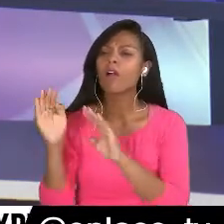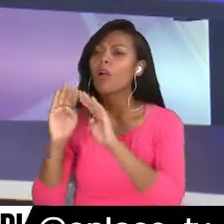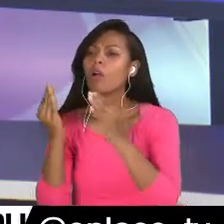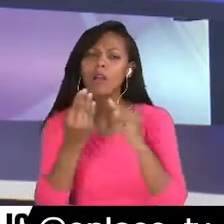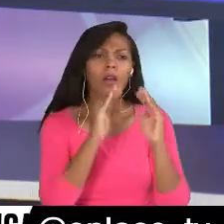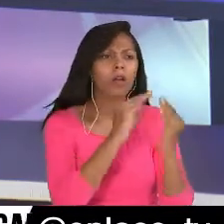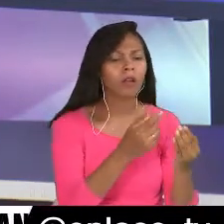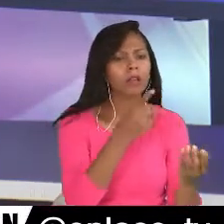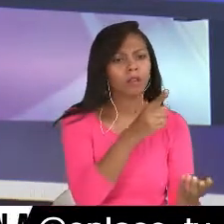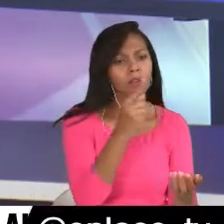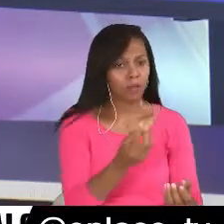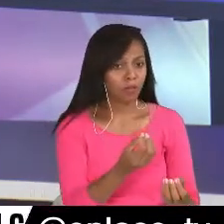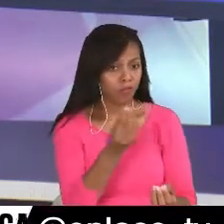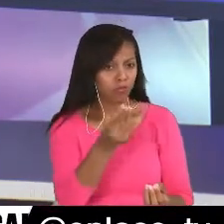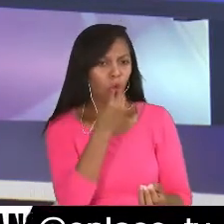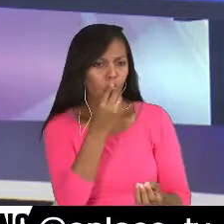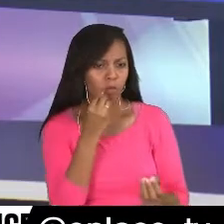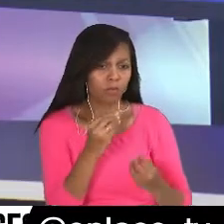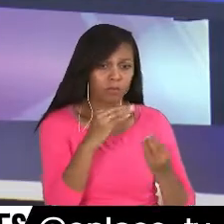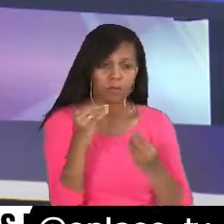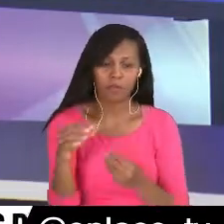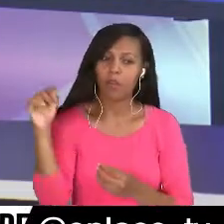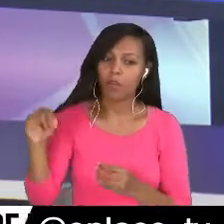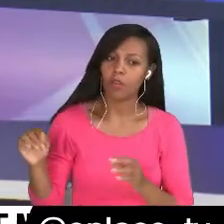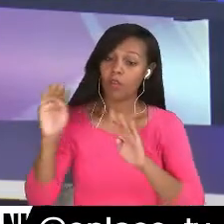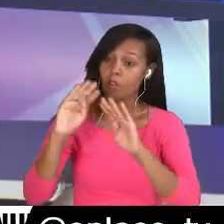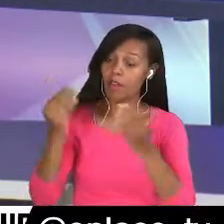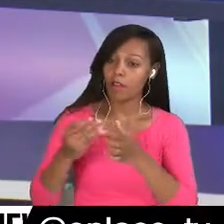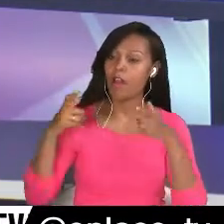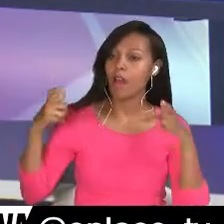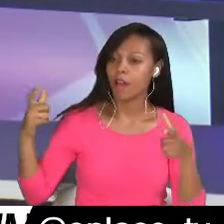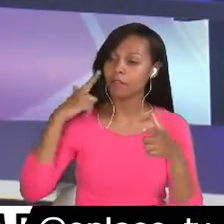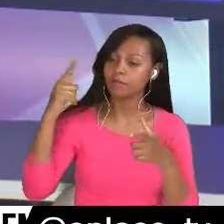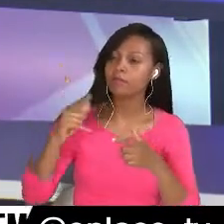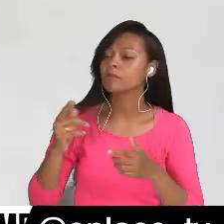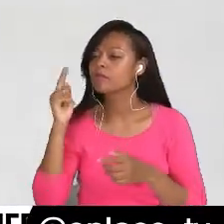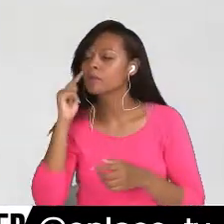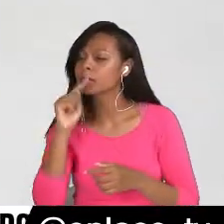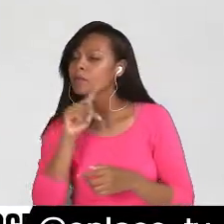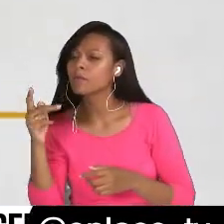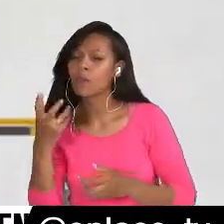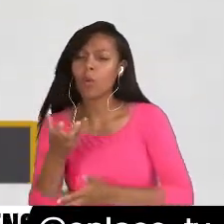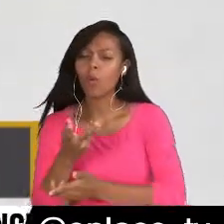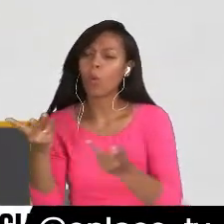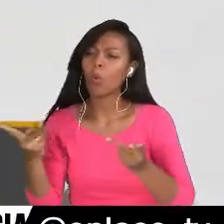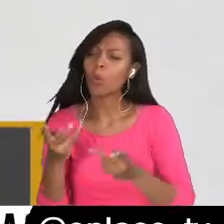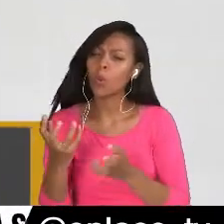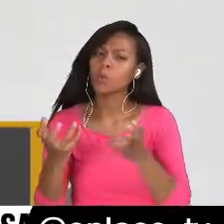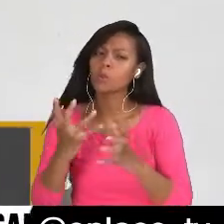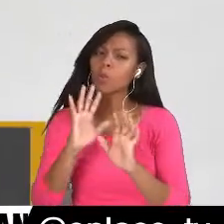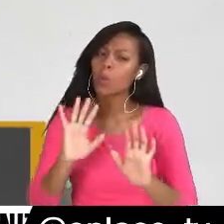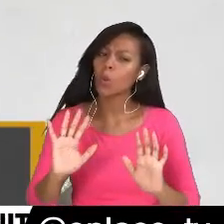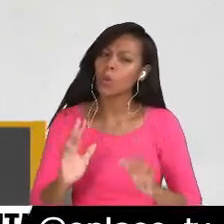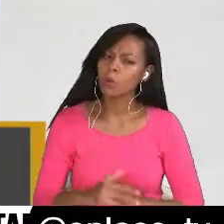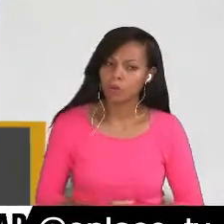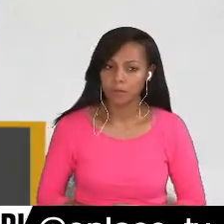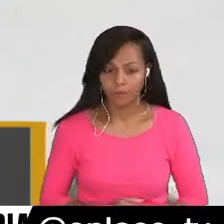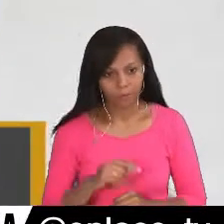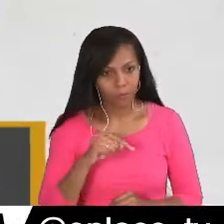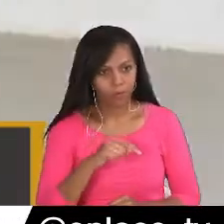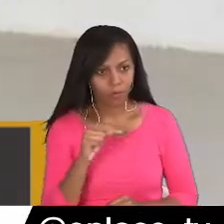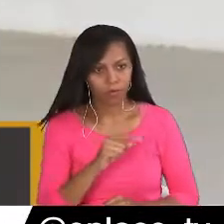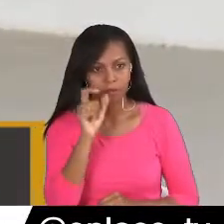sitio. Hoy se inspeccionó el lugar del megacolegio para habilitar la respectiva cocina. La Secretaría de Educación, en asocio con el operador y el